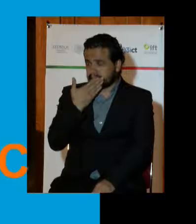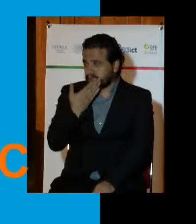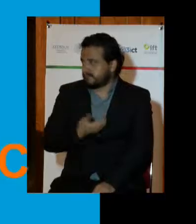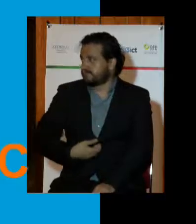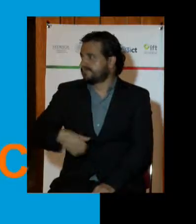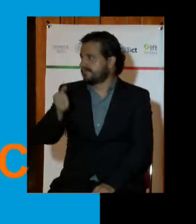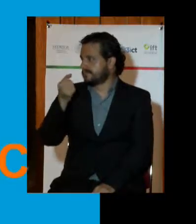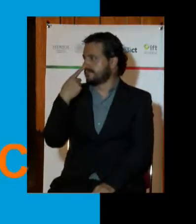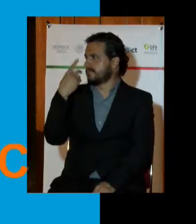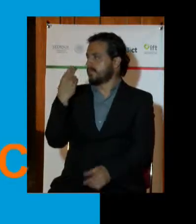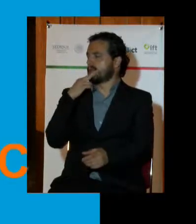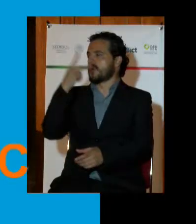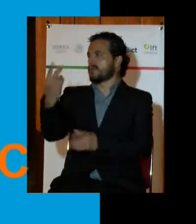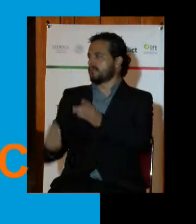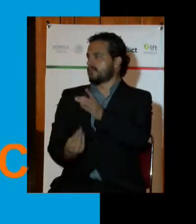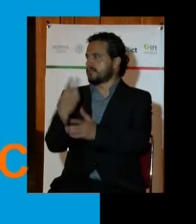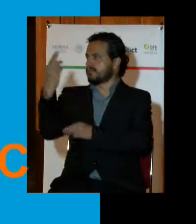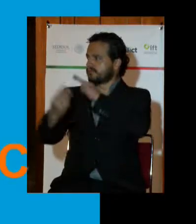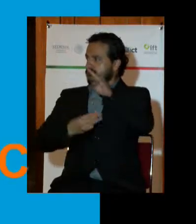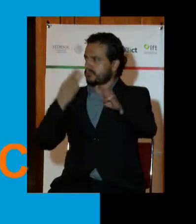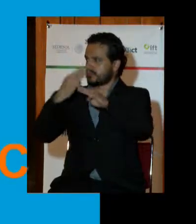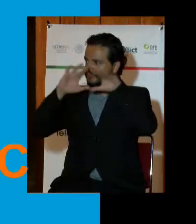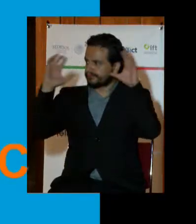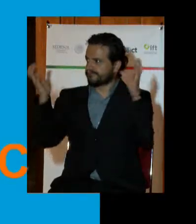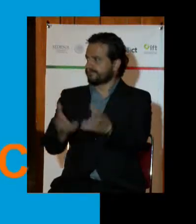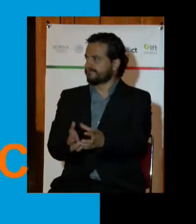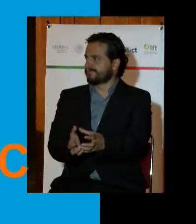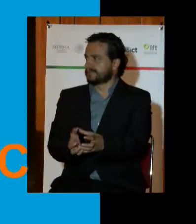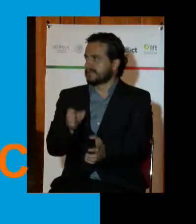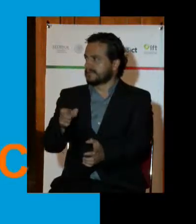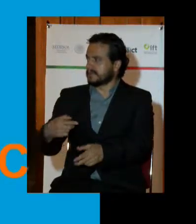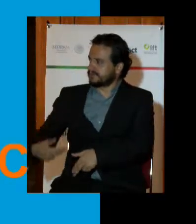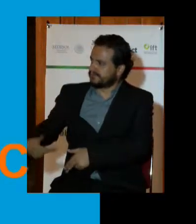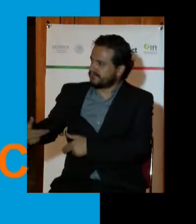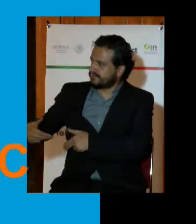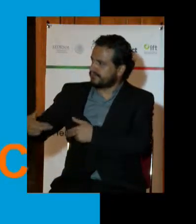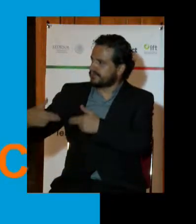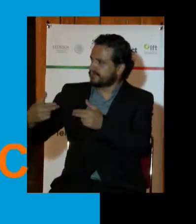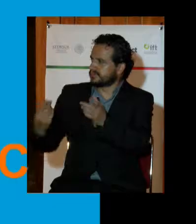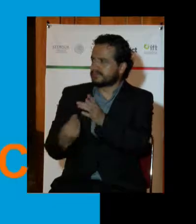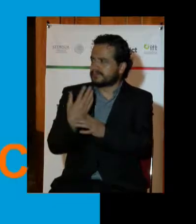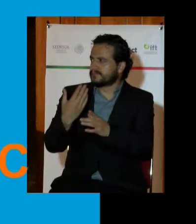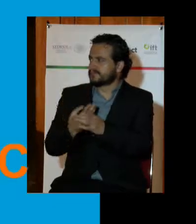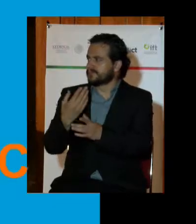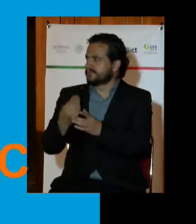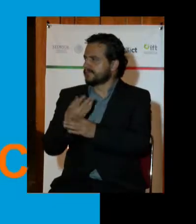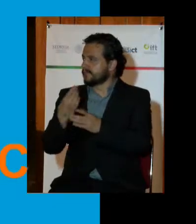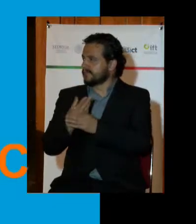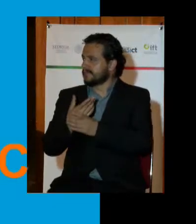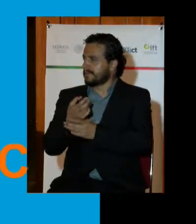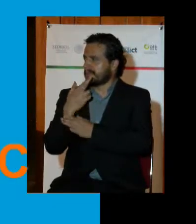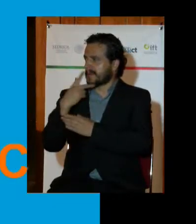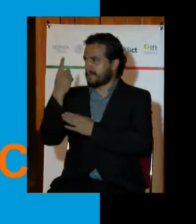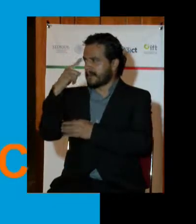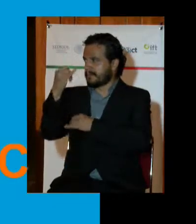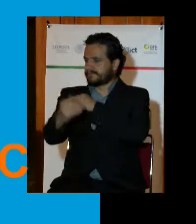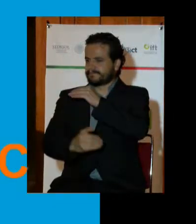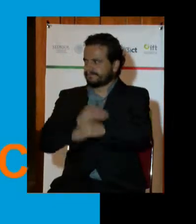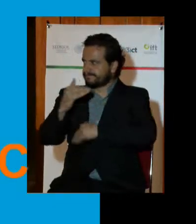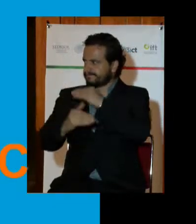a enfrentar. Ahora tenemos que crear un mejor mundo y crear y enfocarnos en dos ideas más que